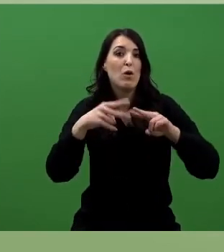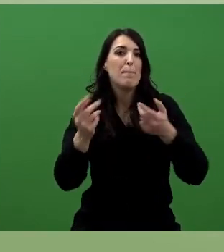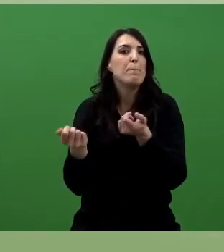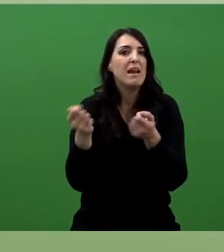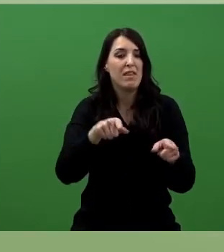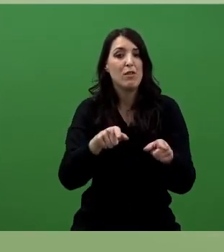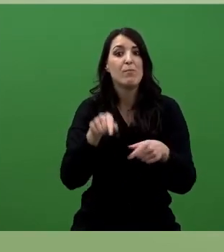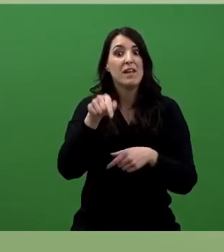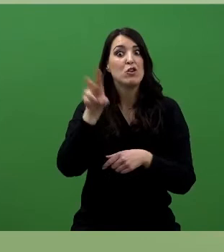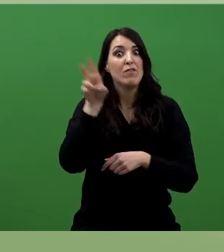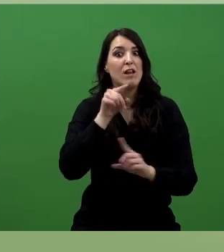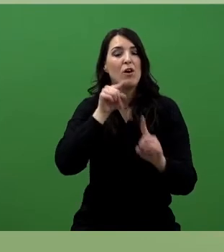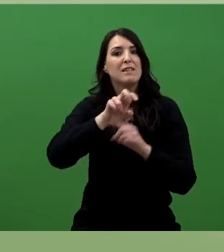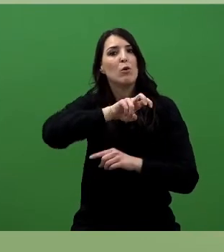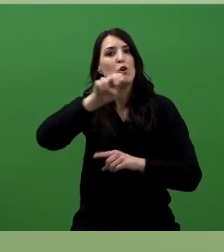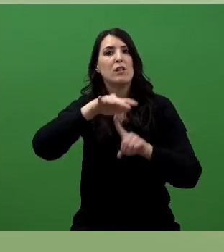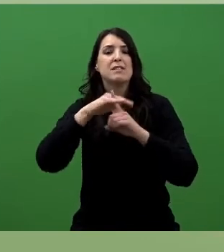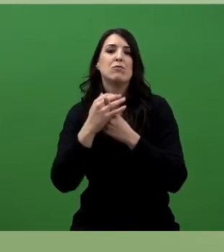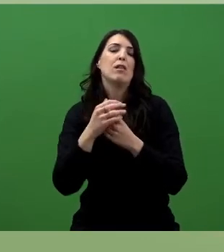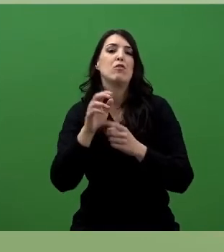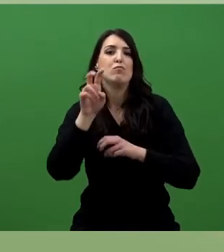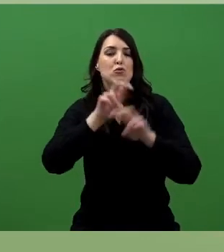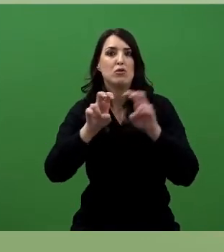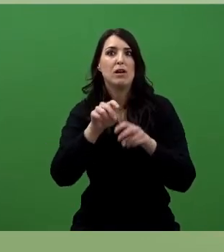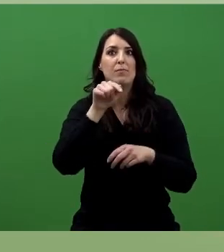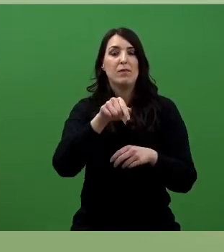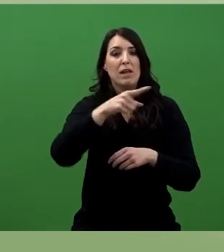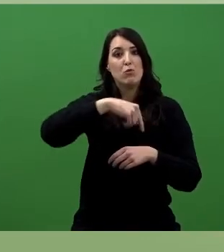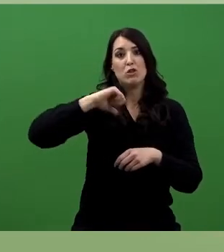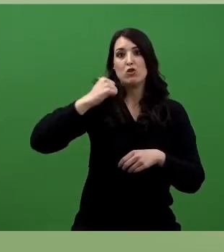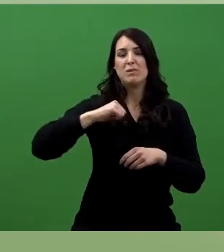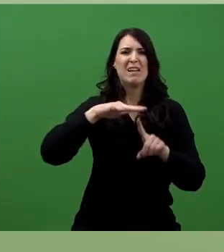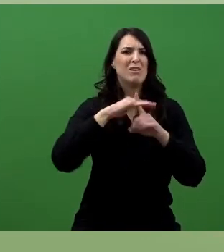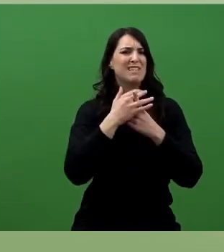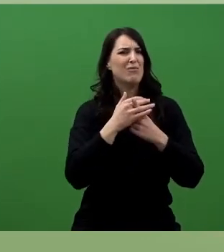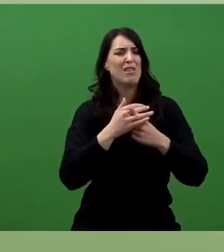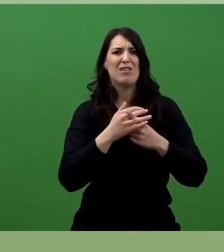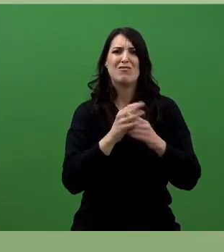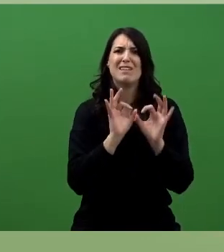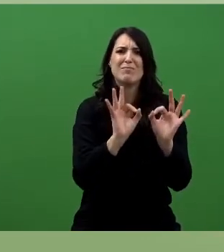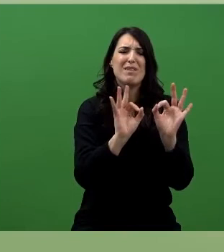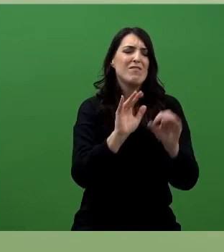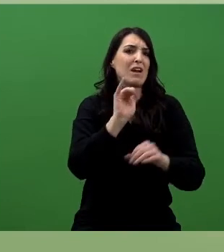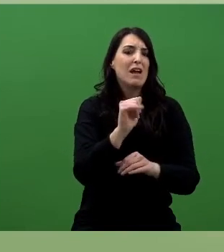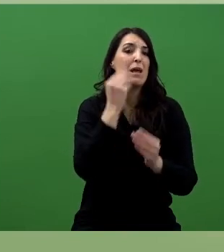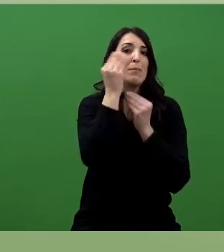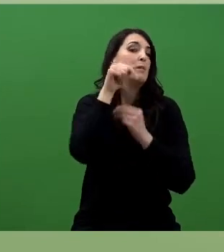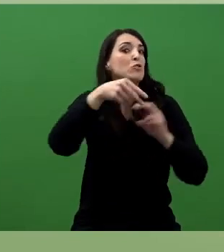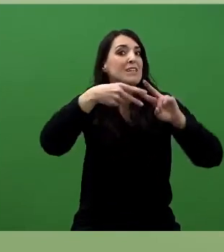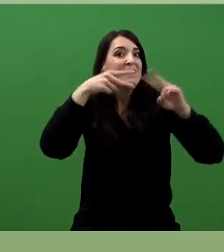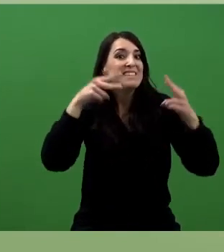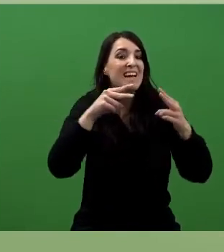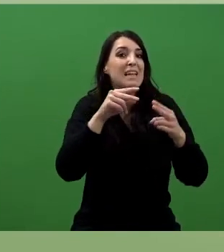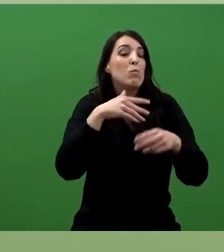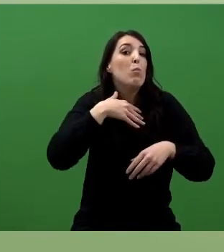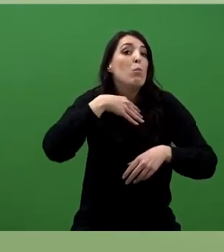similar, ¿vale? Nos sirve para buscar otro caso. Tenemos un caso muy extraño en nuestro hospital, pensamos que este gen causa la enfermedad, pero no tenemos más